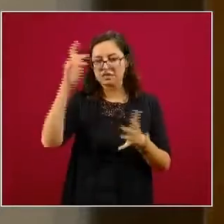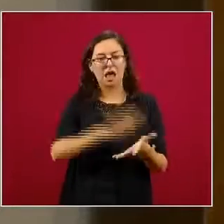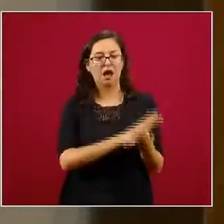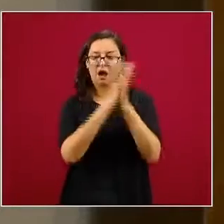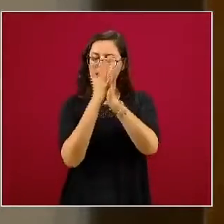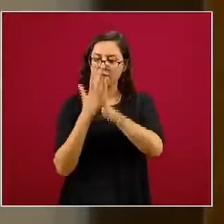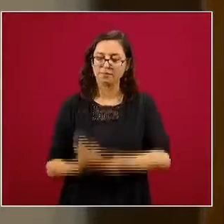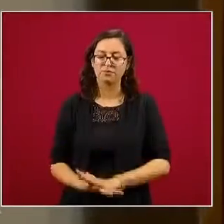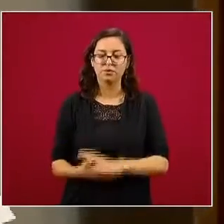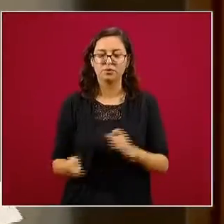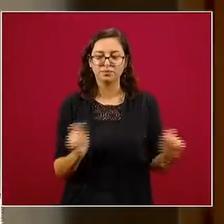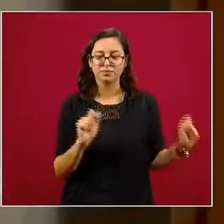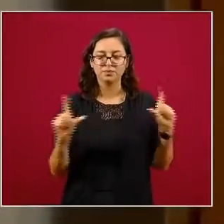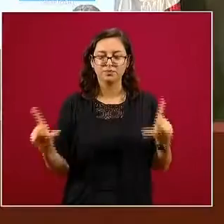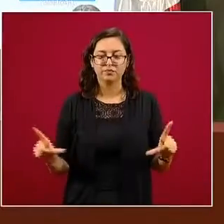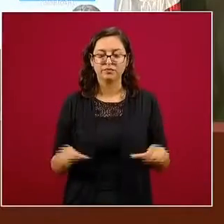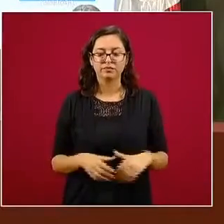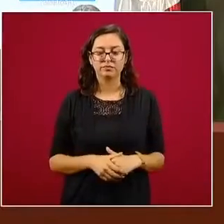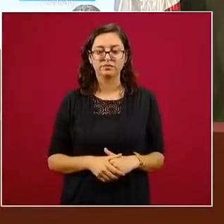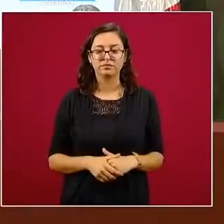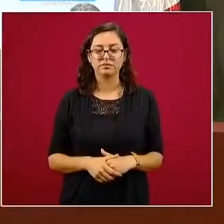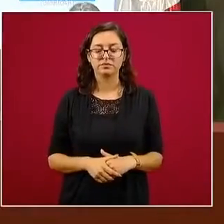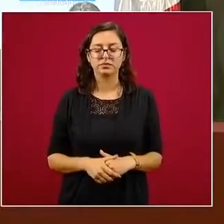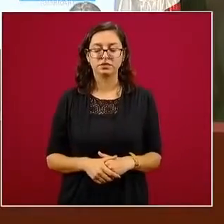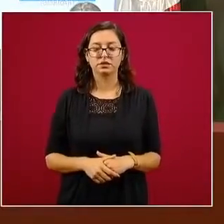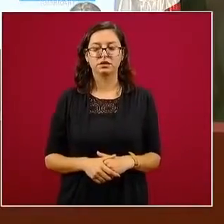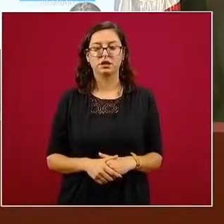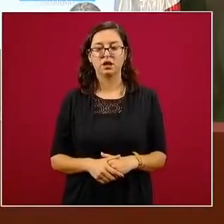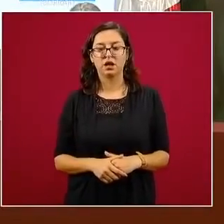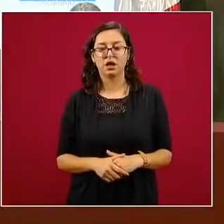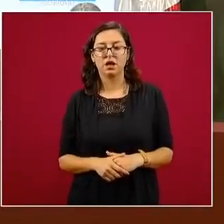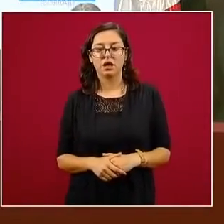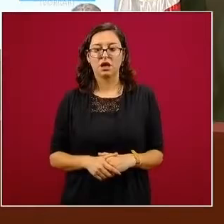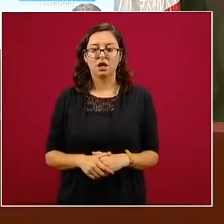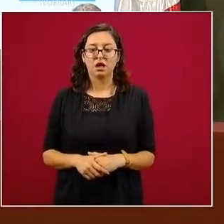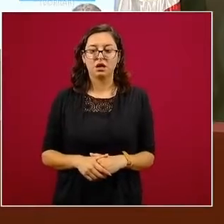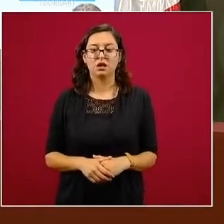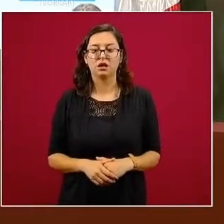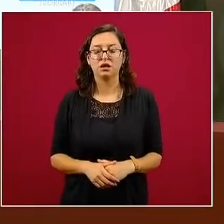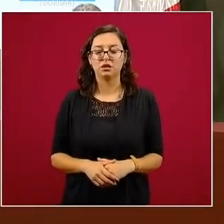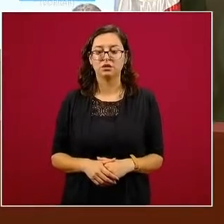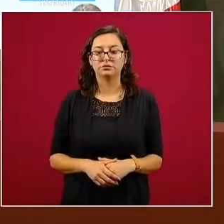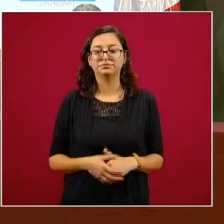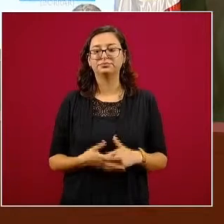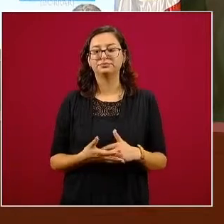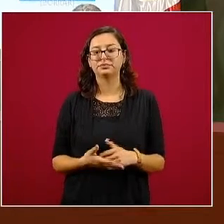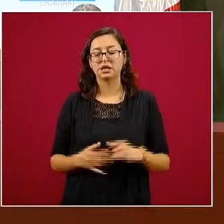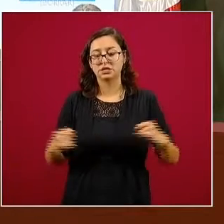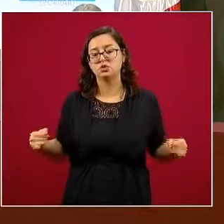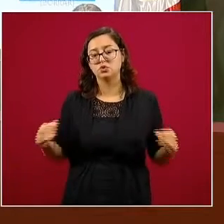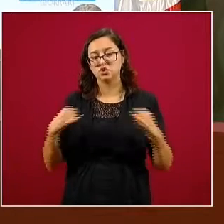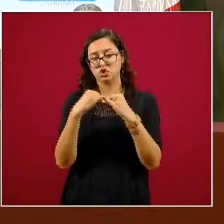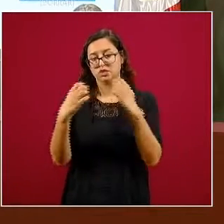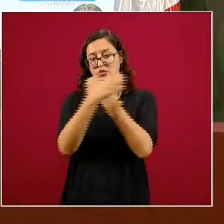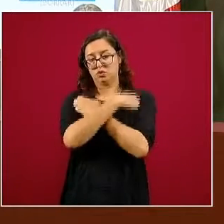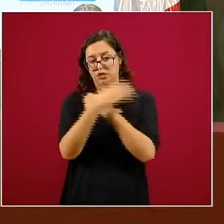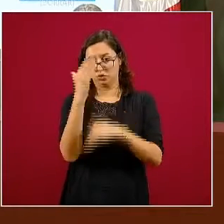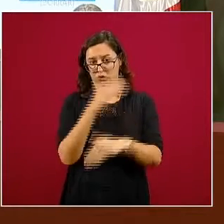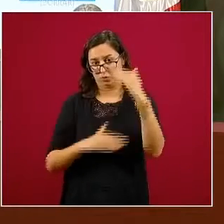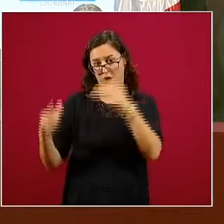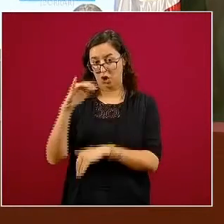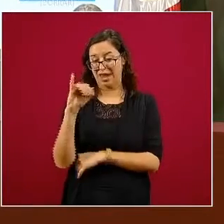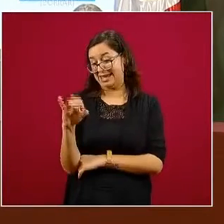lo apreciamos mucho por venir de un colega muy querido, pero también por venir del organismo internacional especializado en el campo